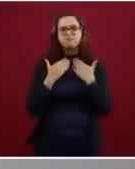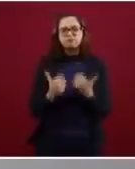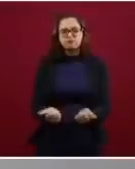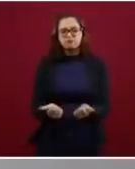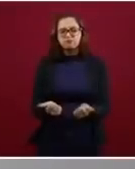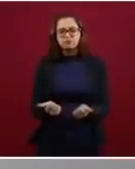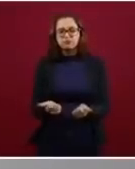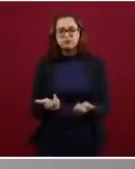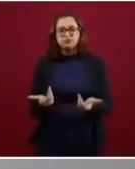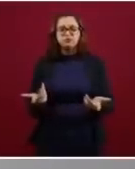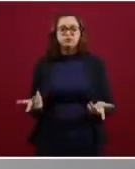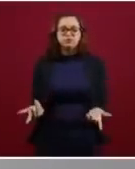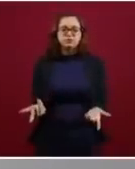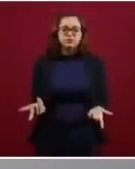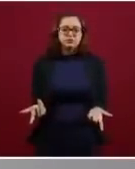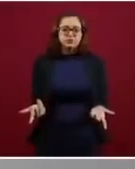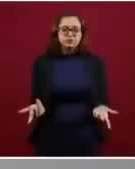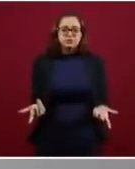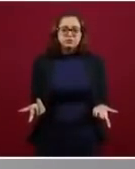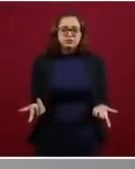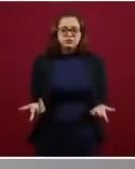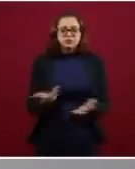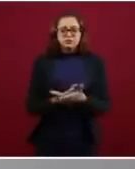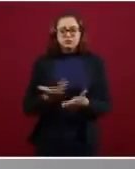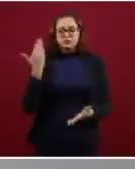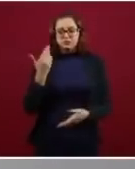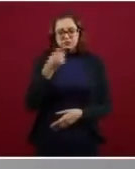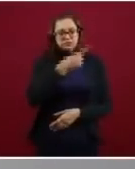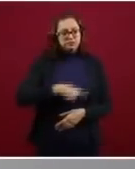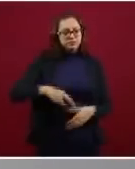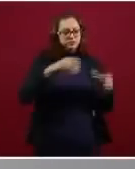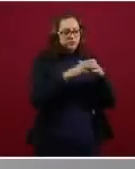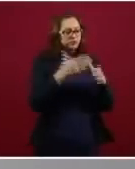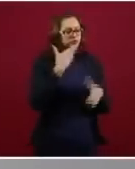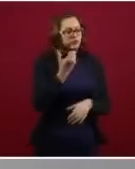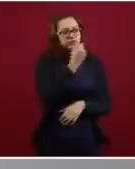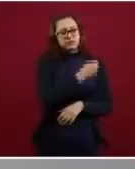que recomendaban los técnicos